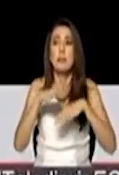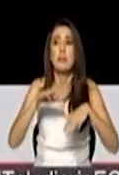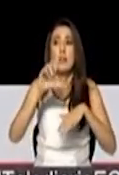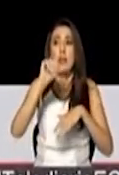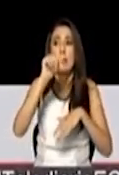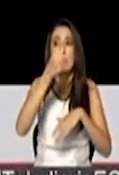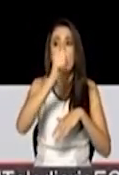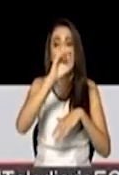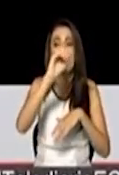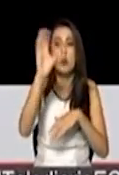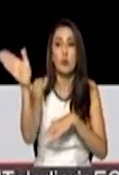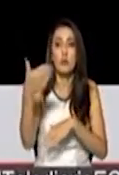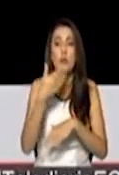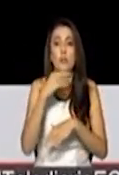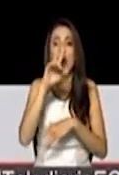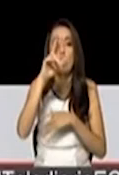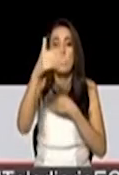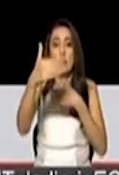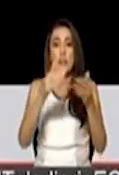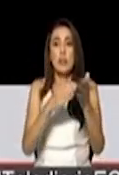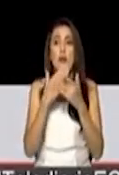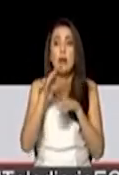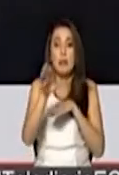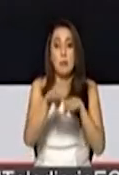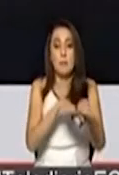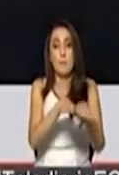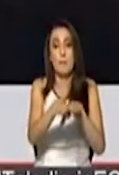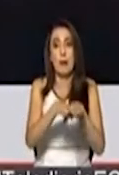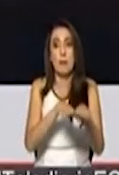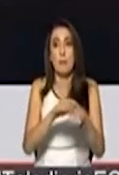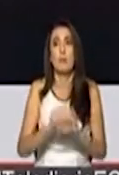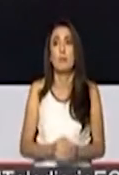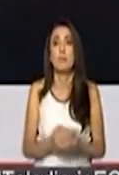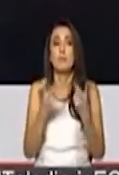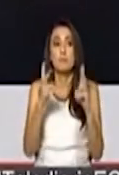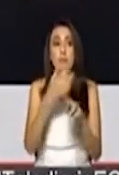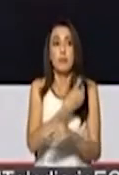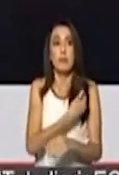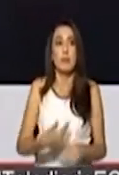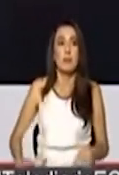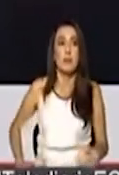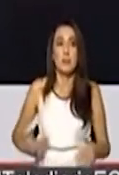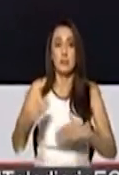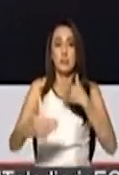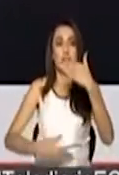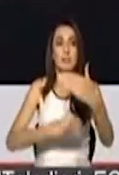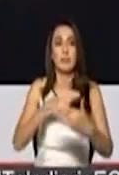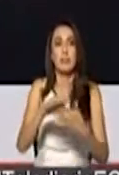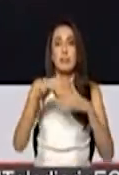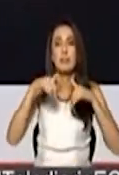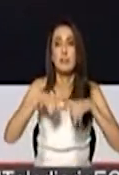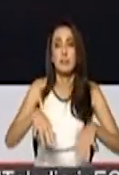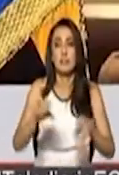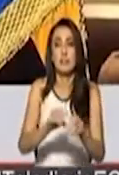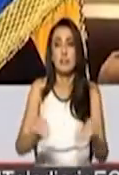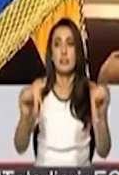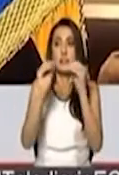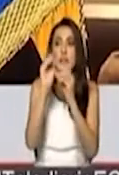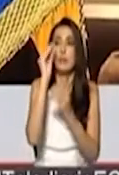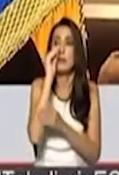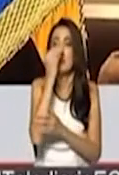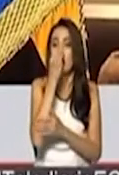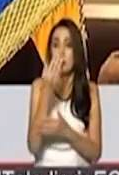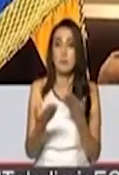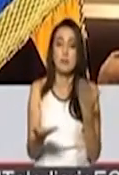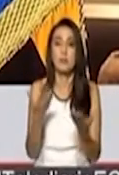provincia de Cotopaxi, y 3 en el sector de Cotacachi, en Imbabura, de acuerdo al presidente ejecutivo de la Asociación de Productores y Exportadores de Flores. Amenazas vinieron